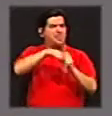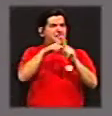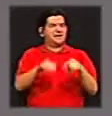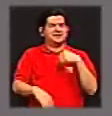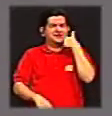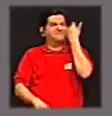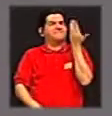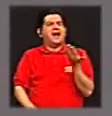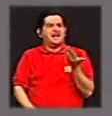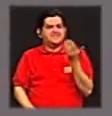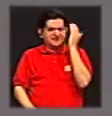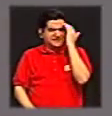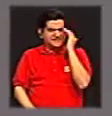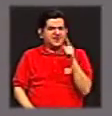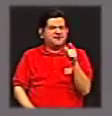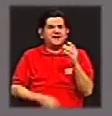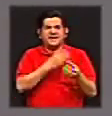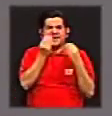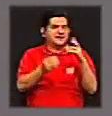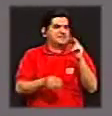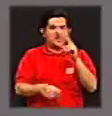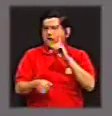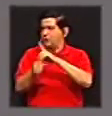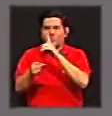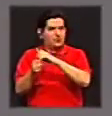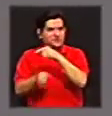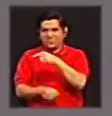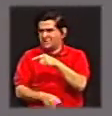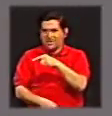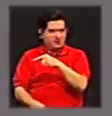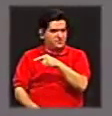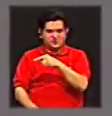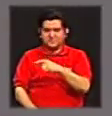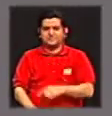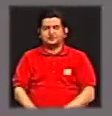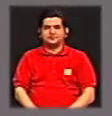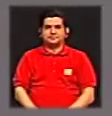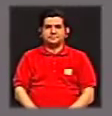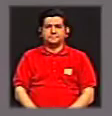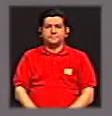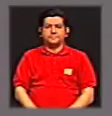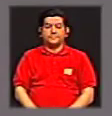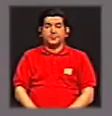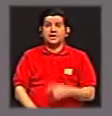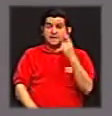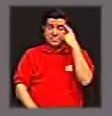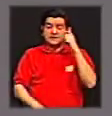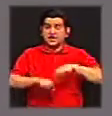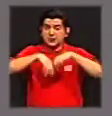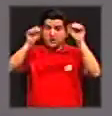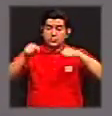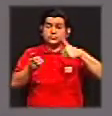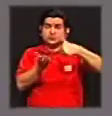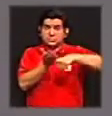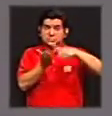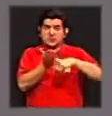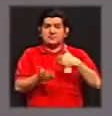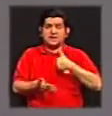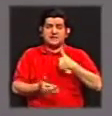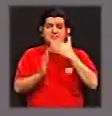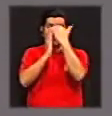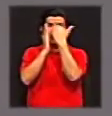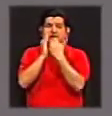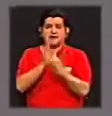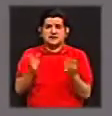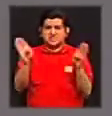más fácil saber qué va a ser el candidato que qué van a ser los diputados. Y más en un sistema electoral con listas cerradas, que no lo